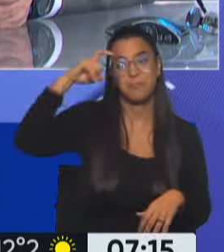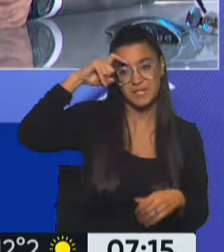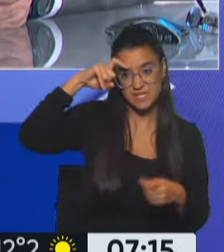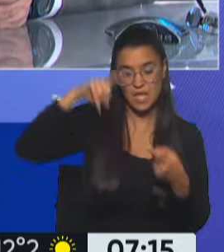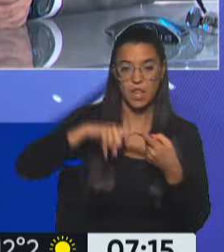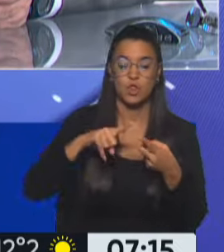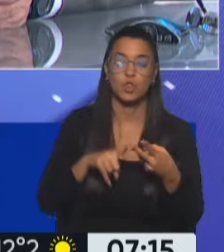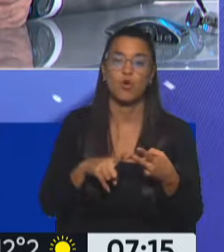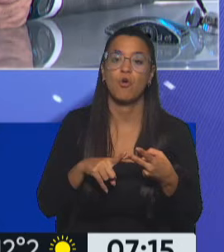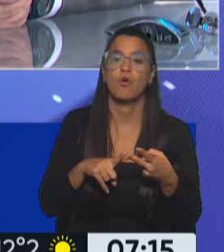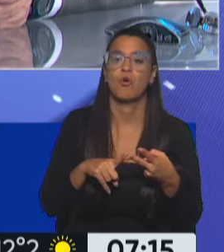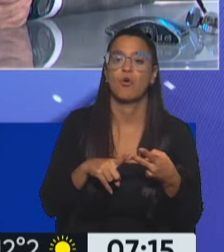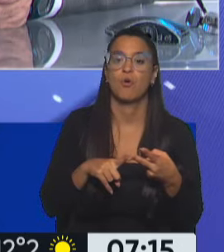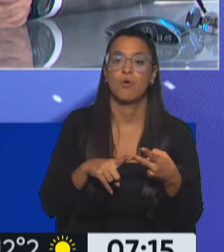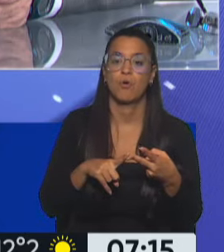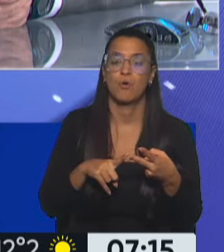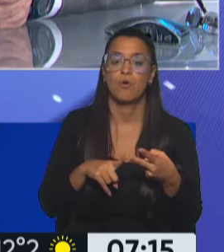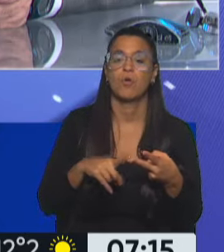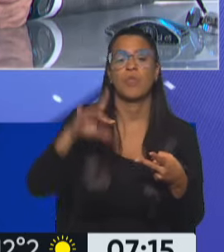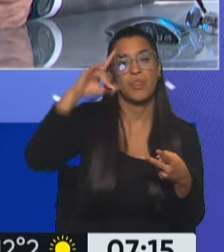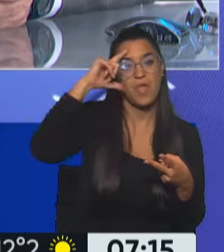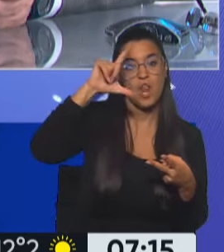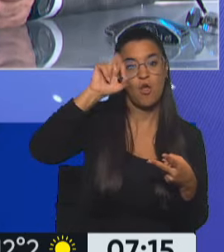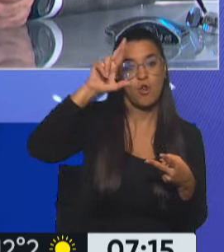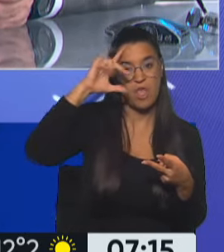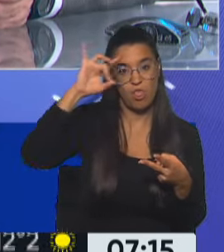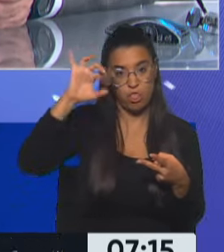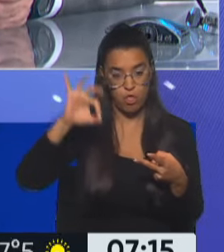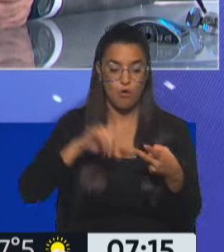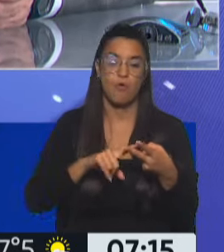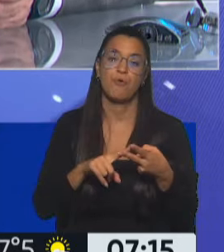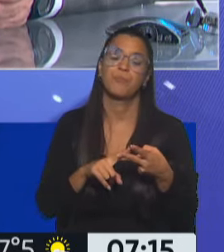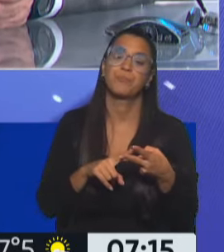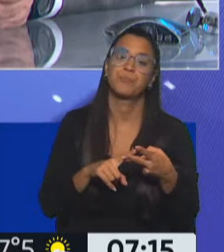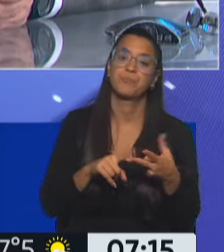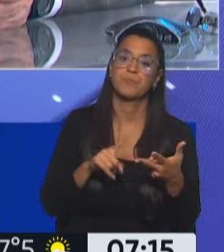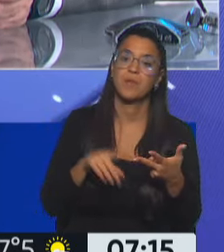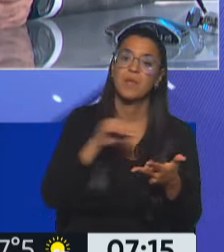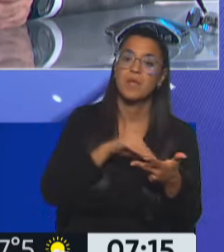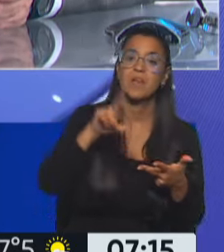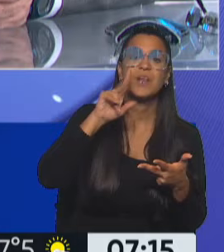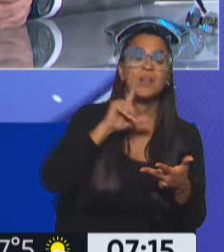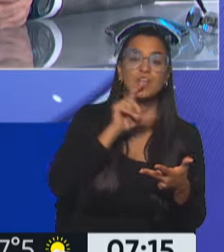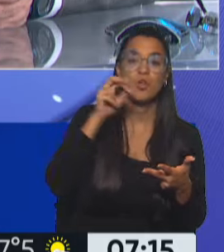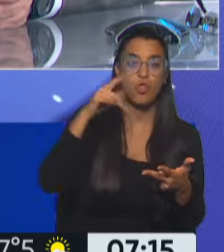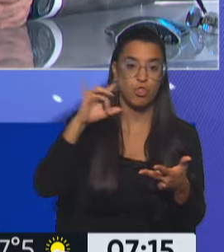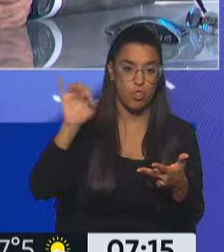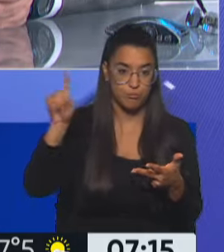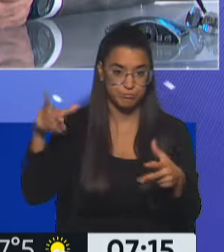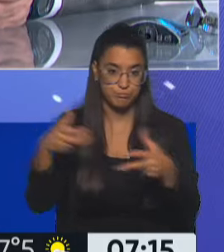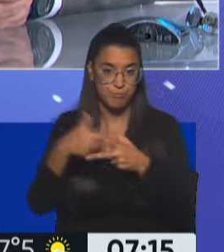hablamos de este Rodrigo de Loredo hablamos de el diputado Cristian ritondo del